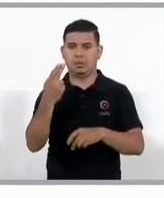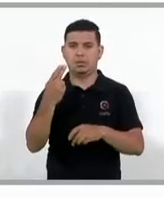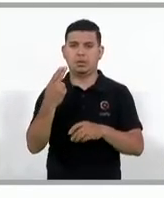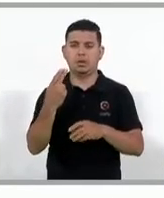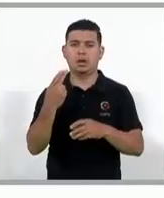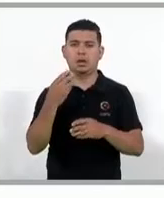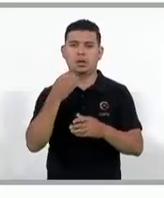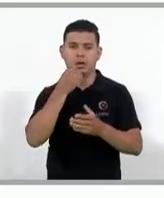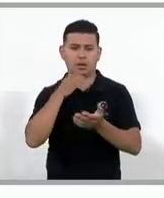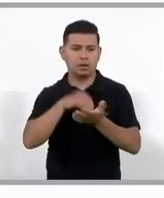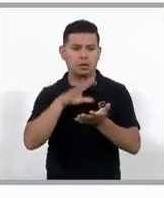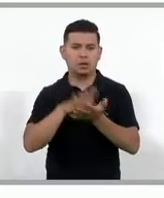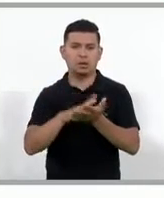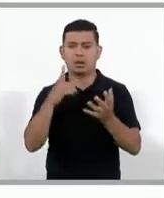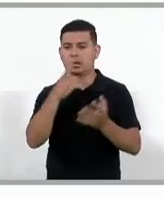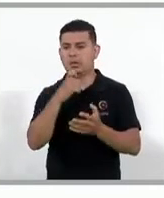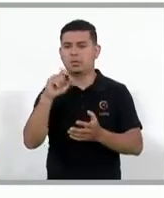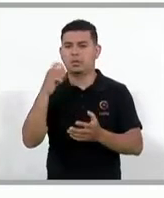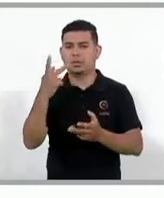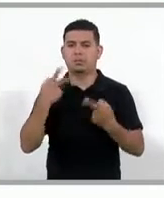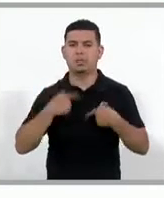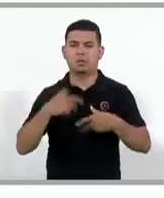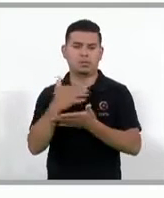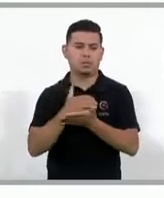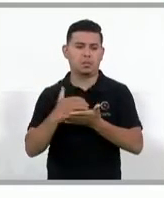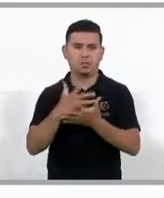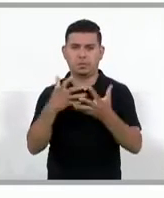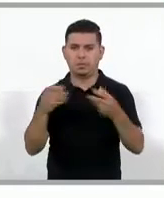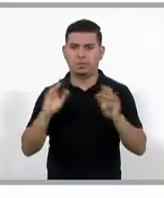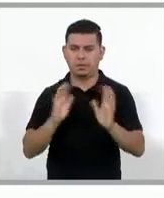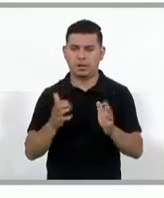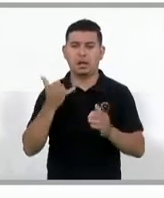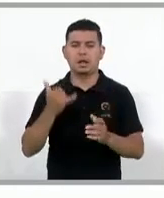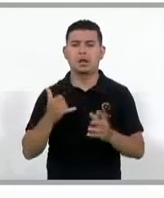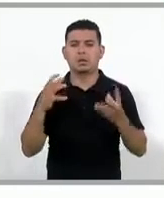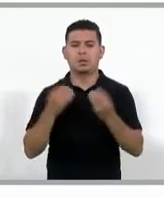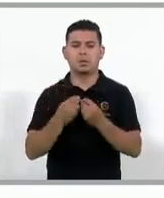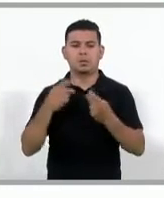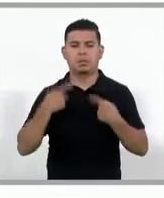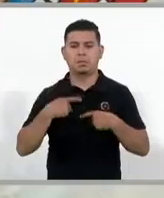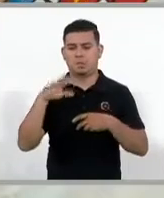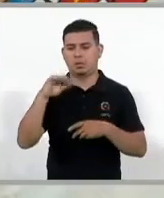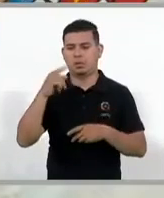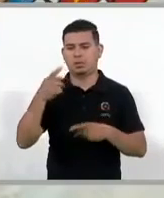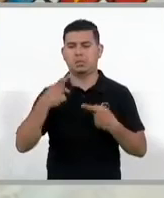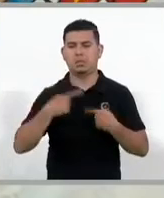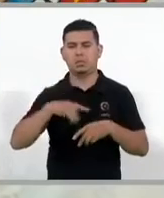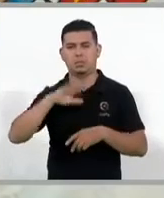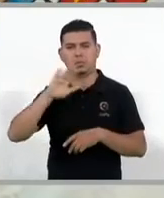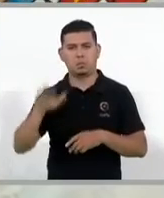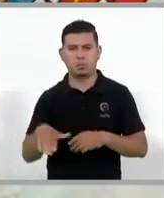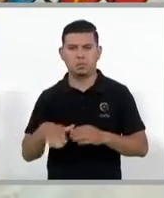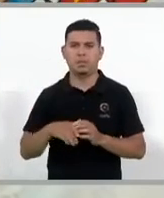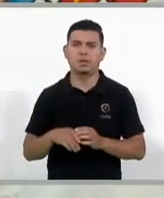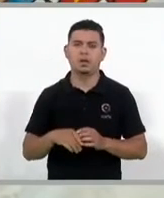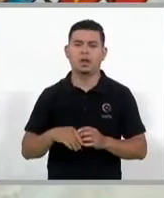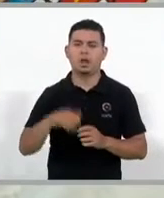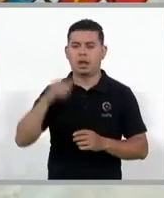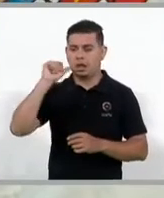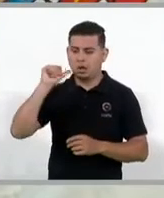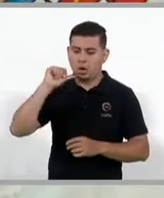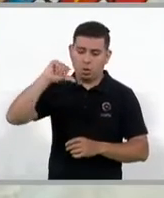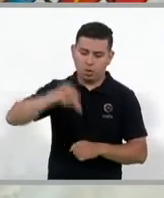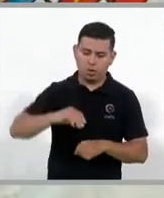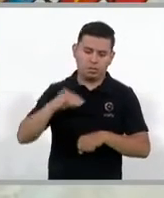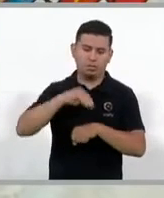reportan 128 recuperados y 41 defunciones lamentablemente tres más que el día